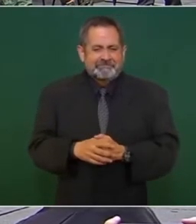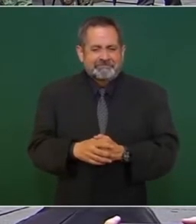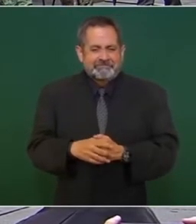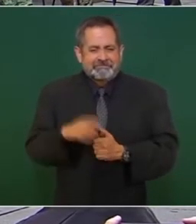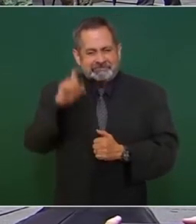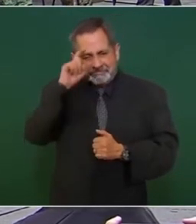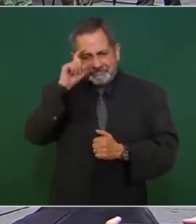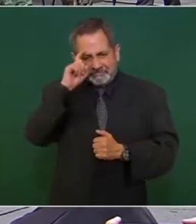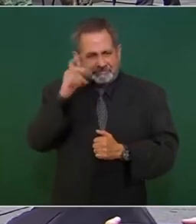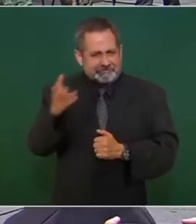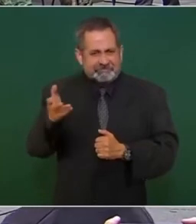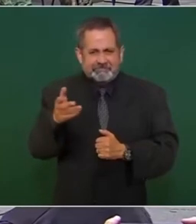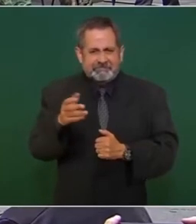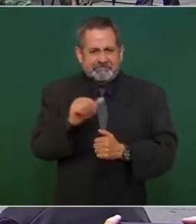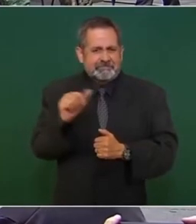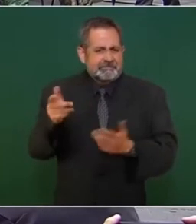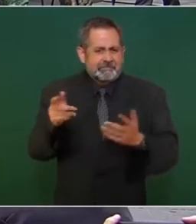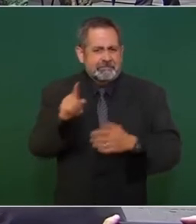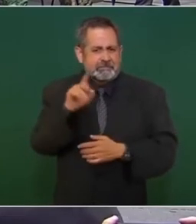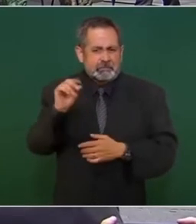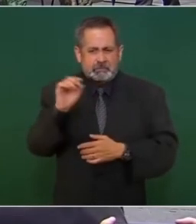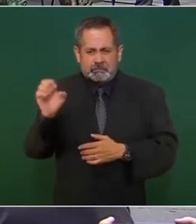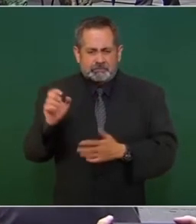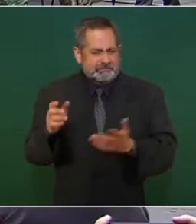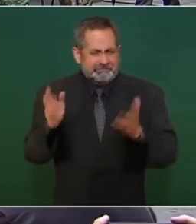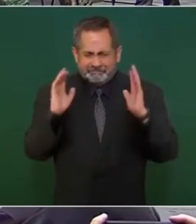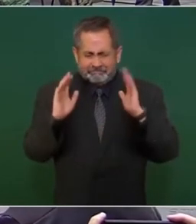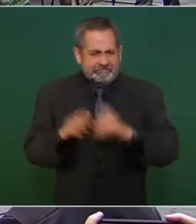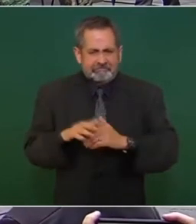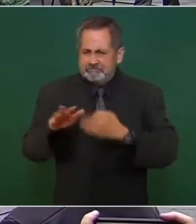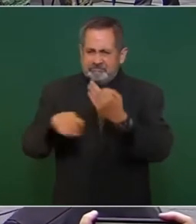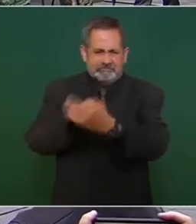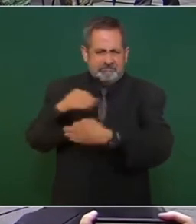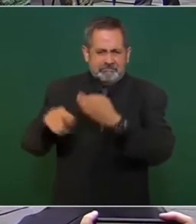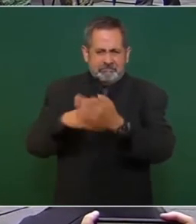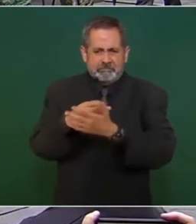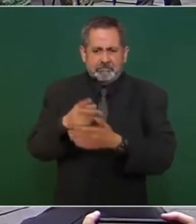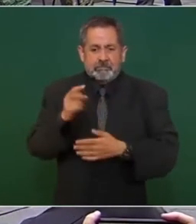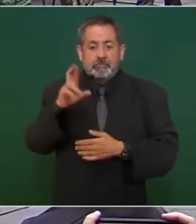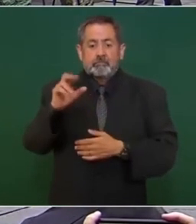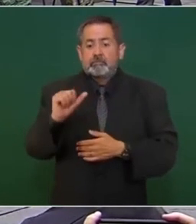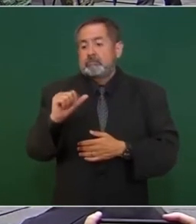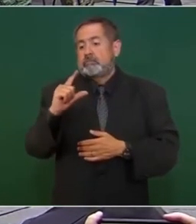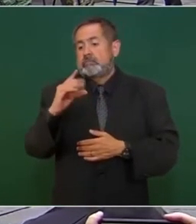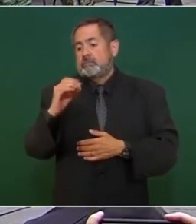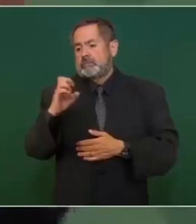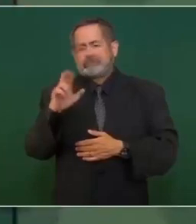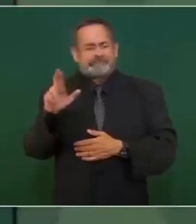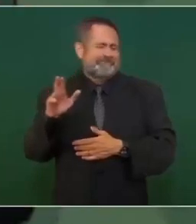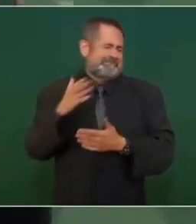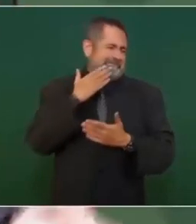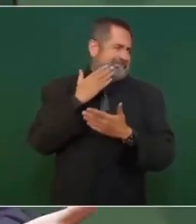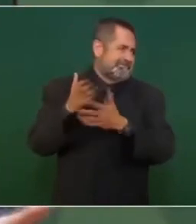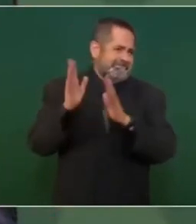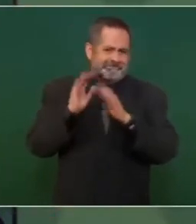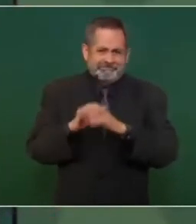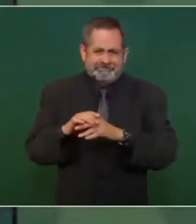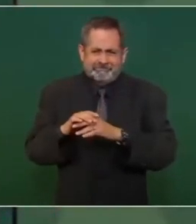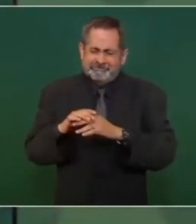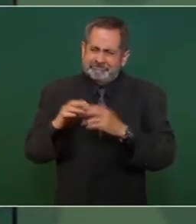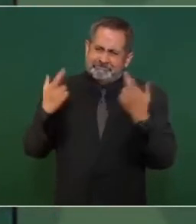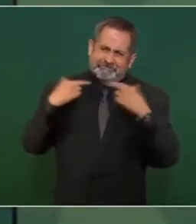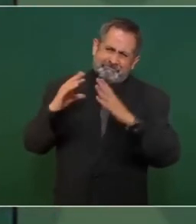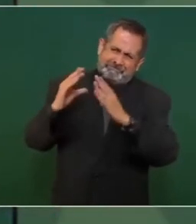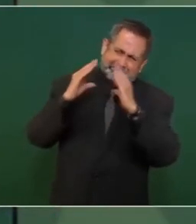a Hugo, a Zoé, para todos, al doctor Alcocer, es un gran